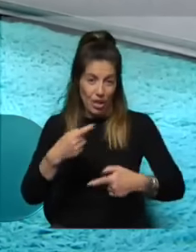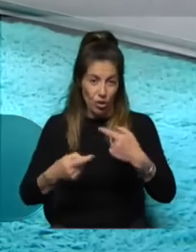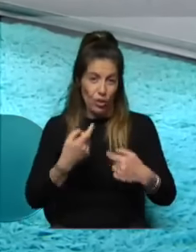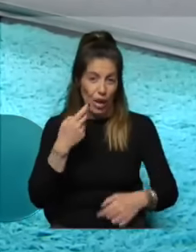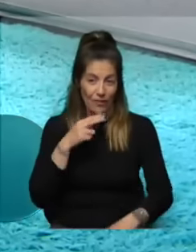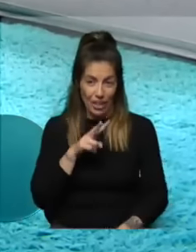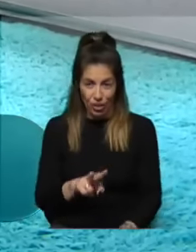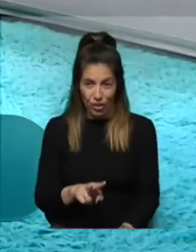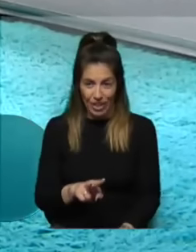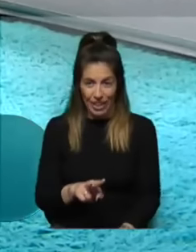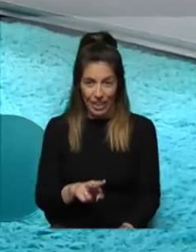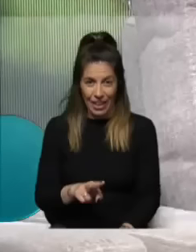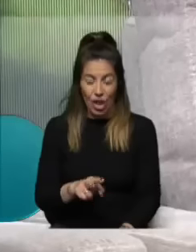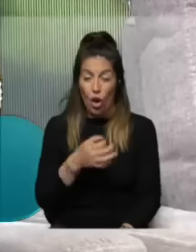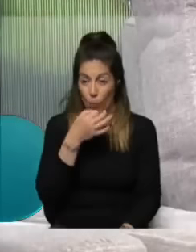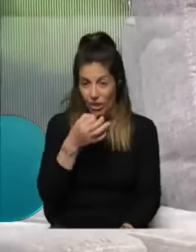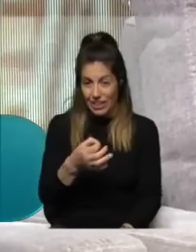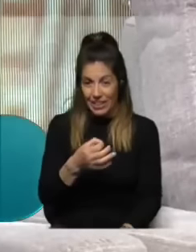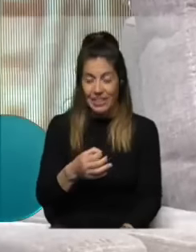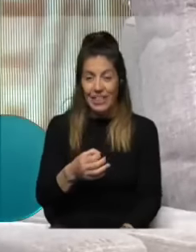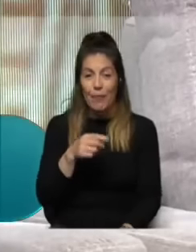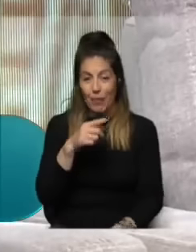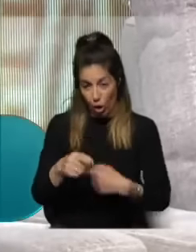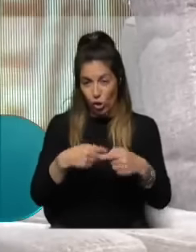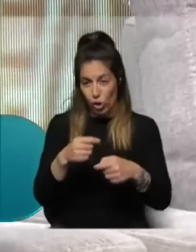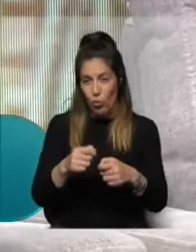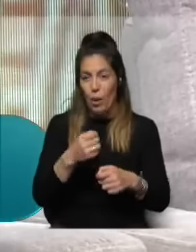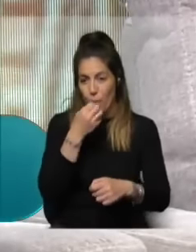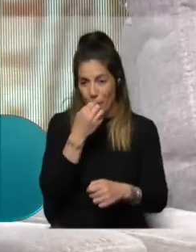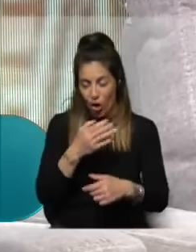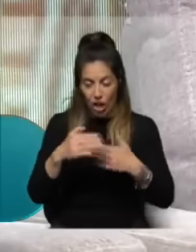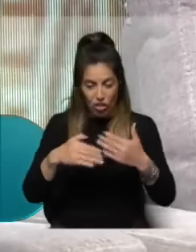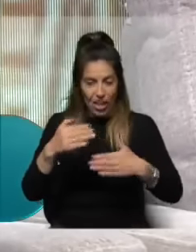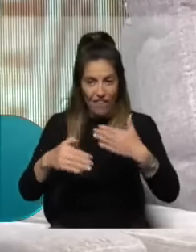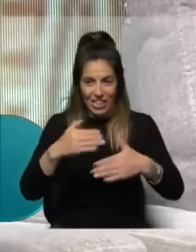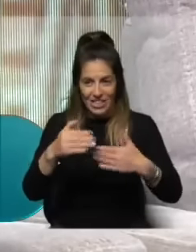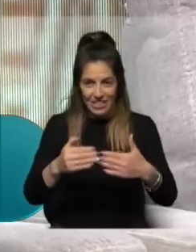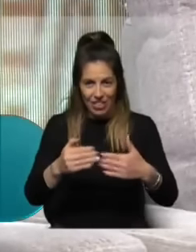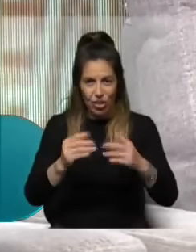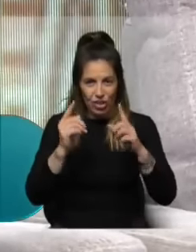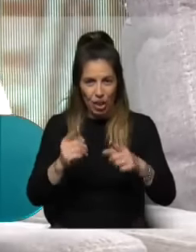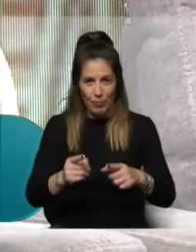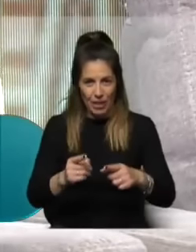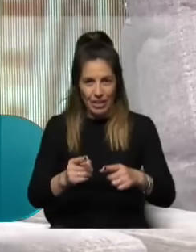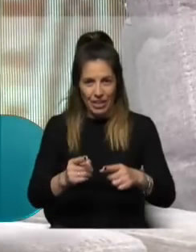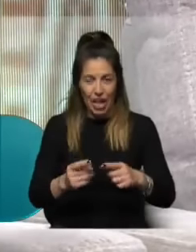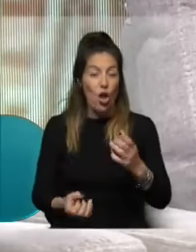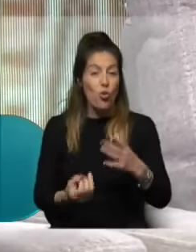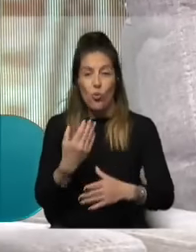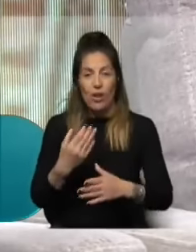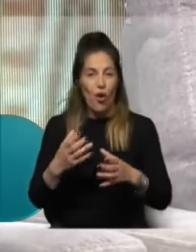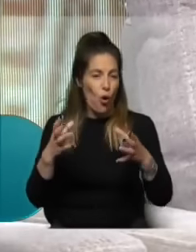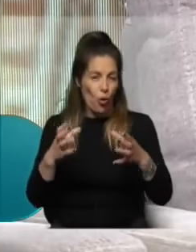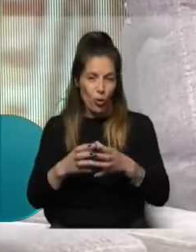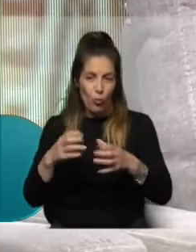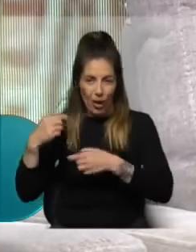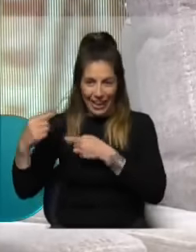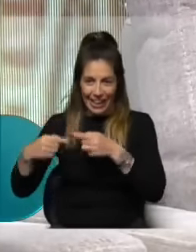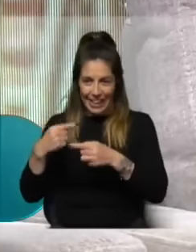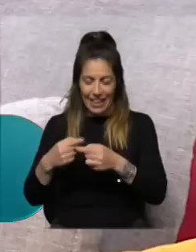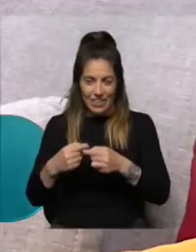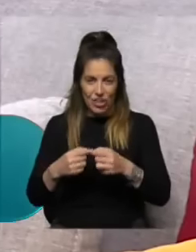viéndote porque, como bien dijiste, la animación va a seguir creciendo de la mano De esta nueva camada que nos va a dejar bien en